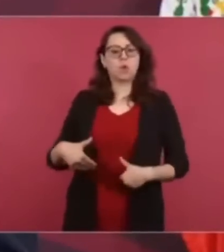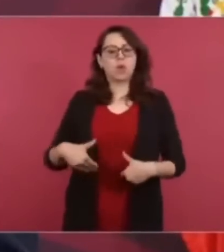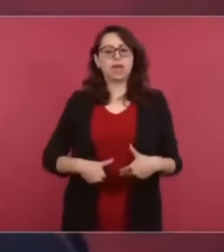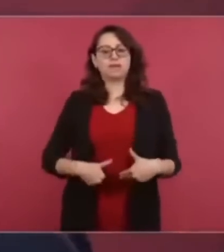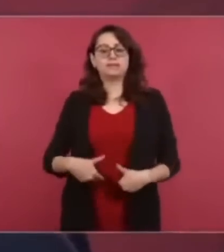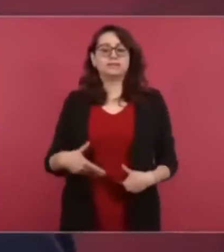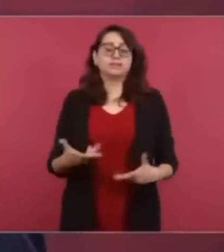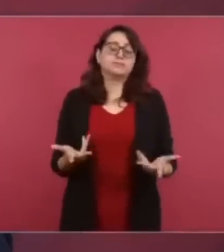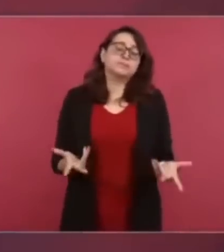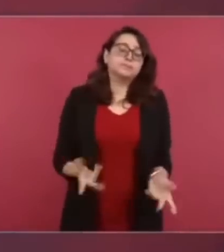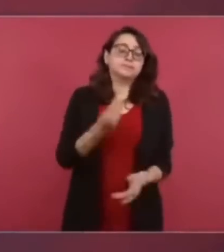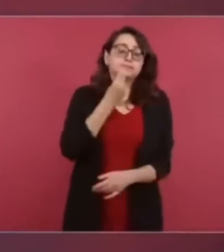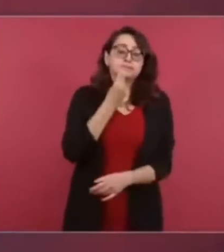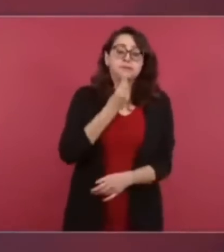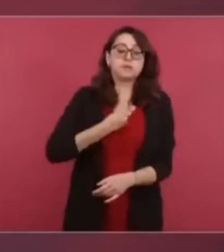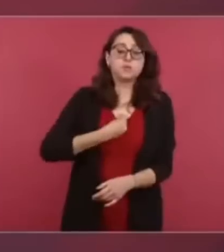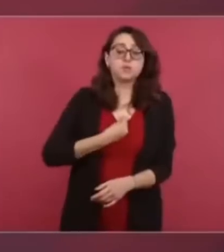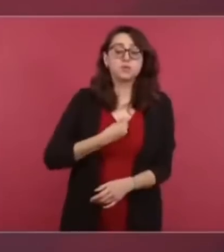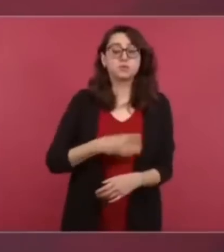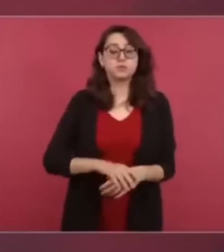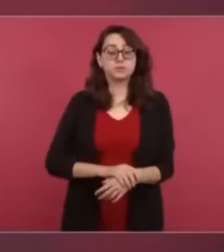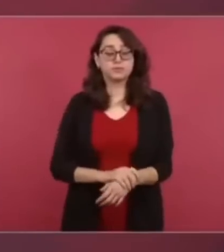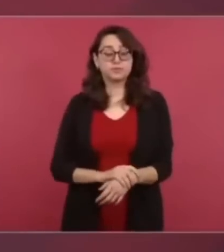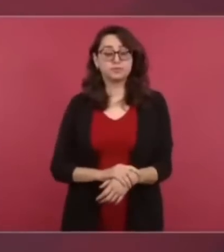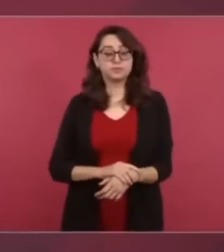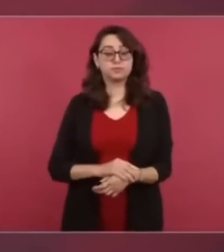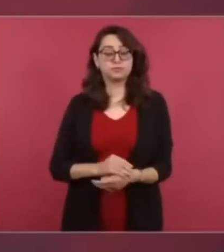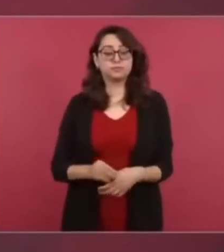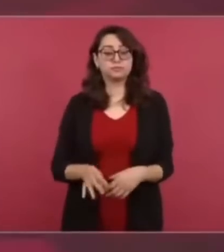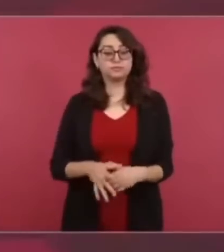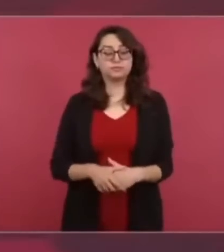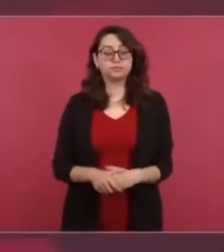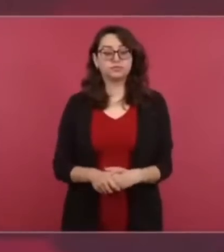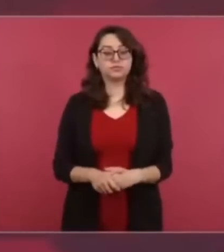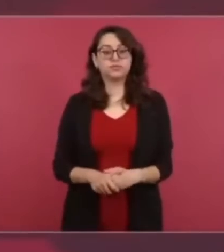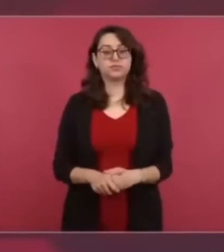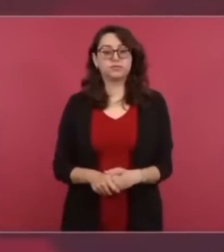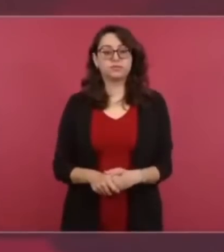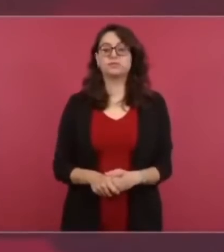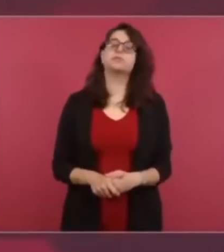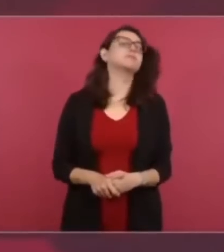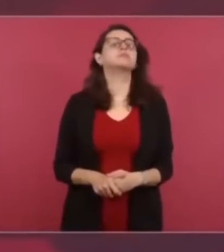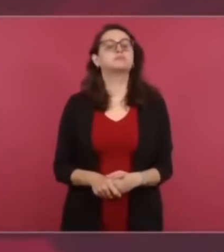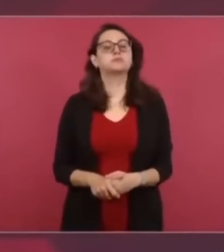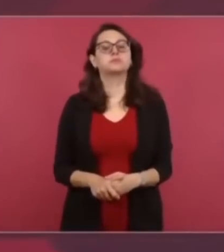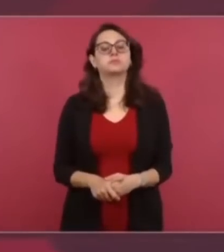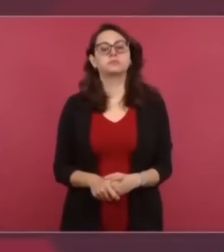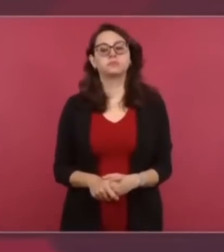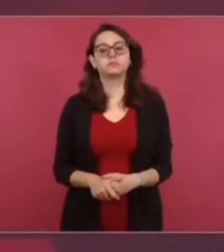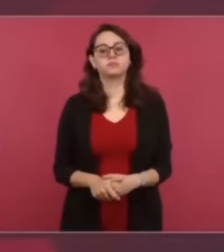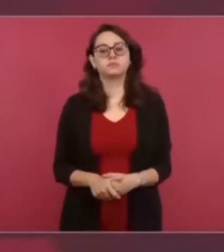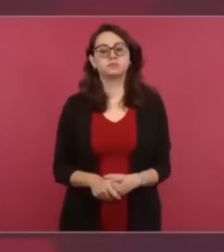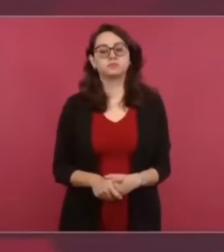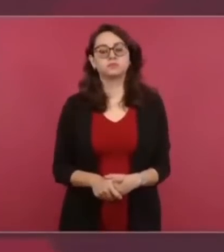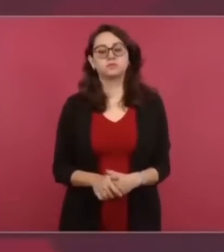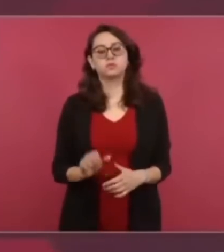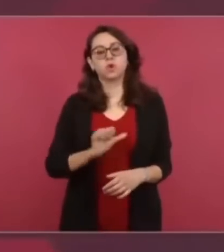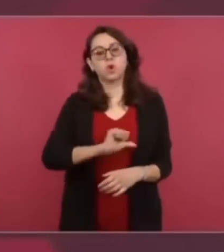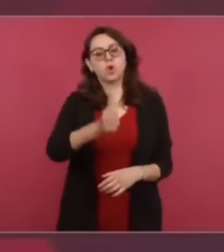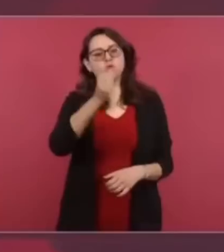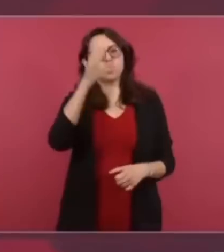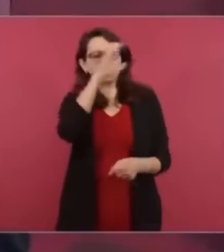pero no, porque lo otro es triunfar a toda costa,